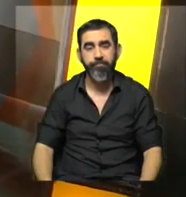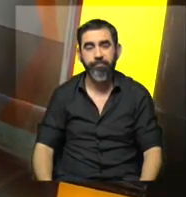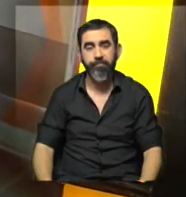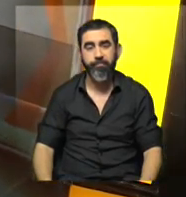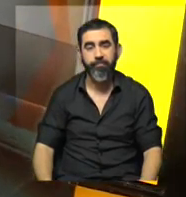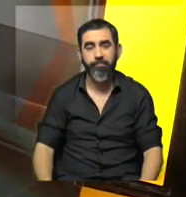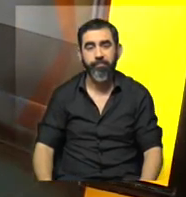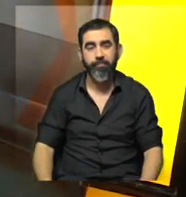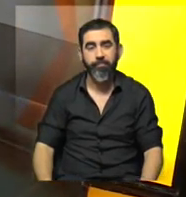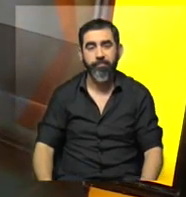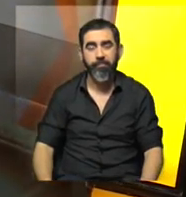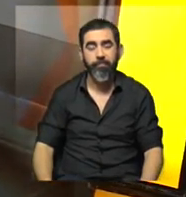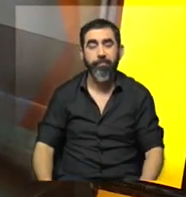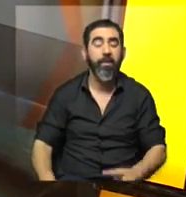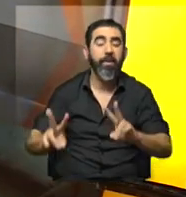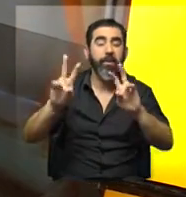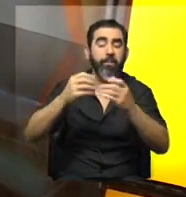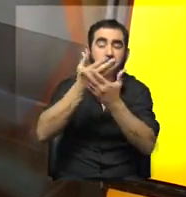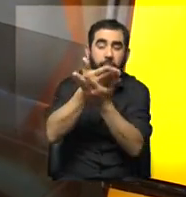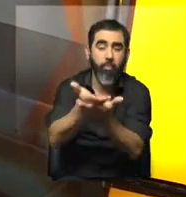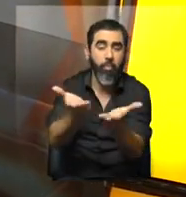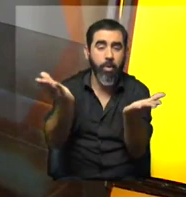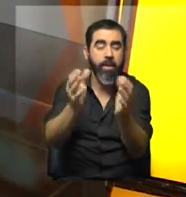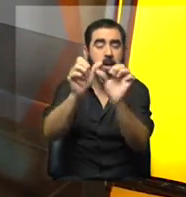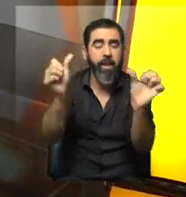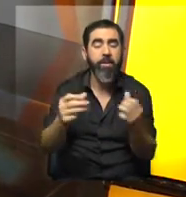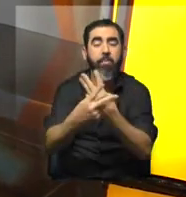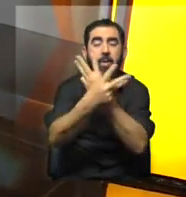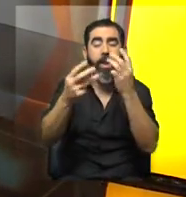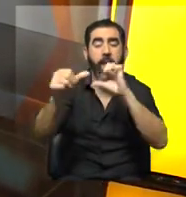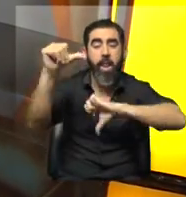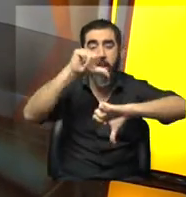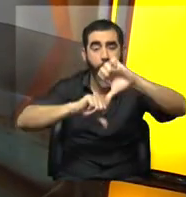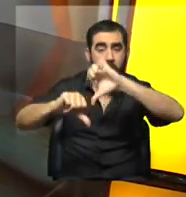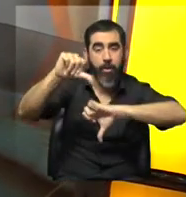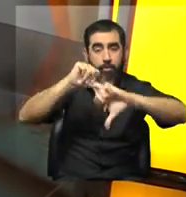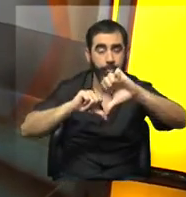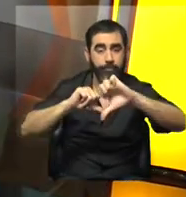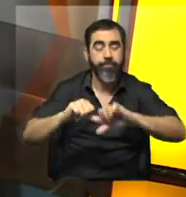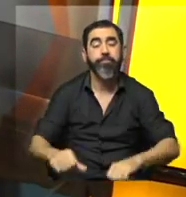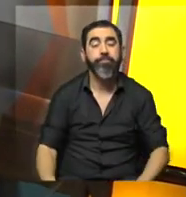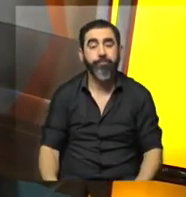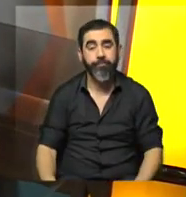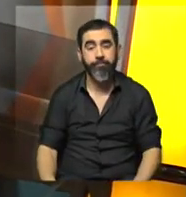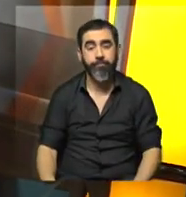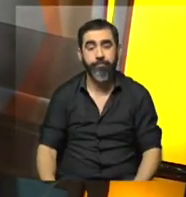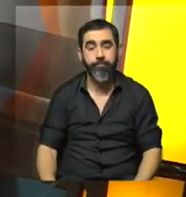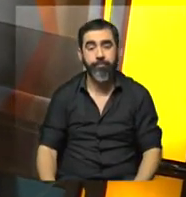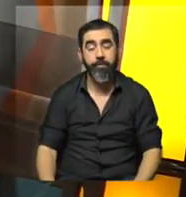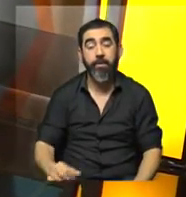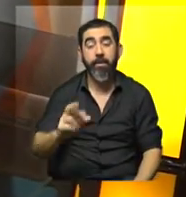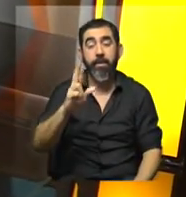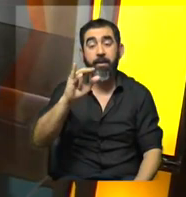por... Tiene que ver con mostrar un poco lo que se hace a grandes rasgos en el laboratorio. Entonces, Rita con el